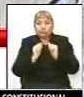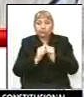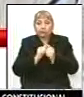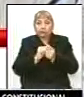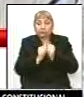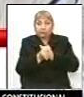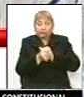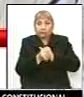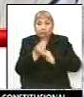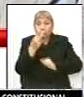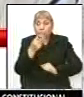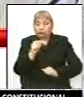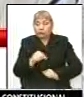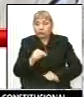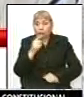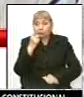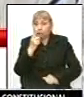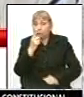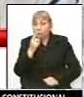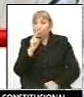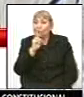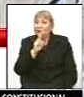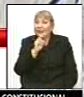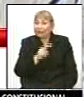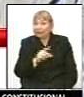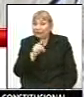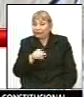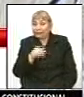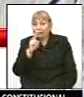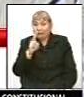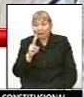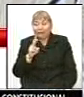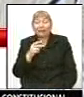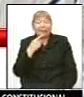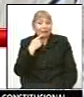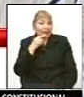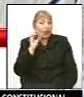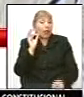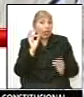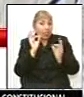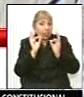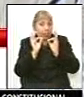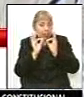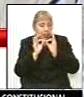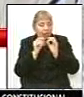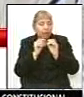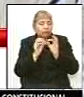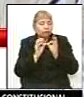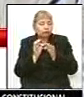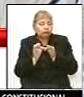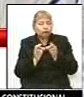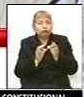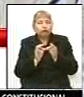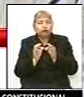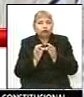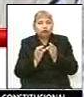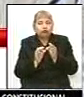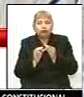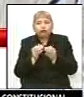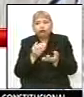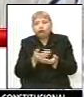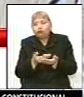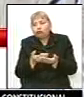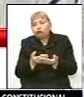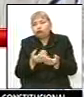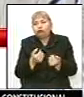hecha en el 2.1 y en el 2.2, en el cual se precisa de que identificándose algunas